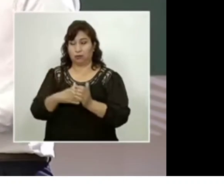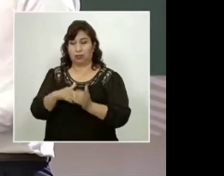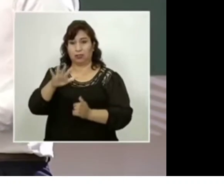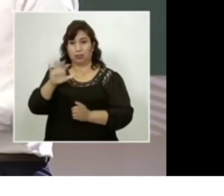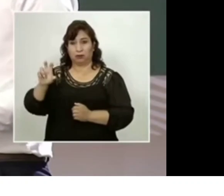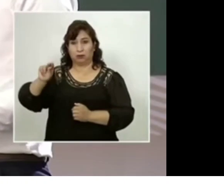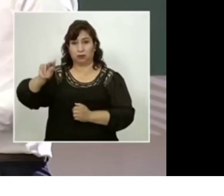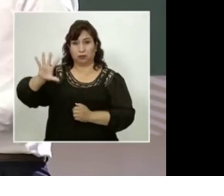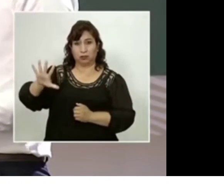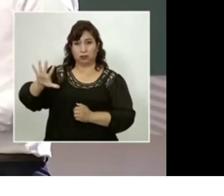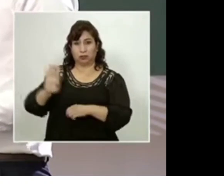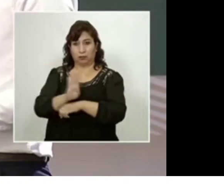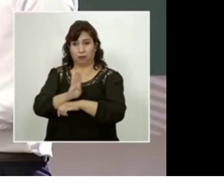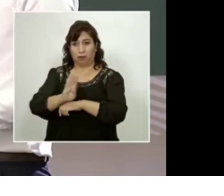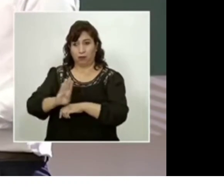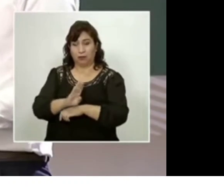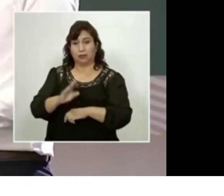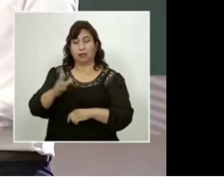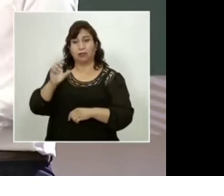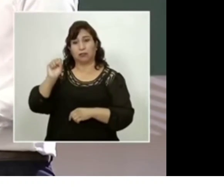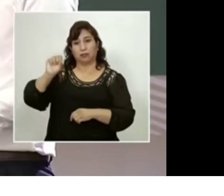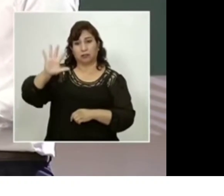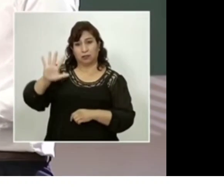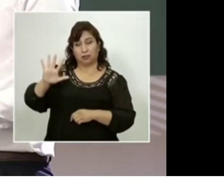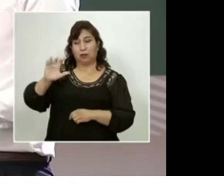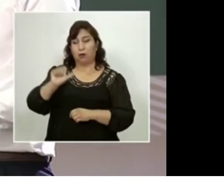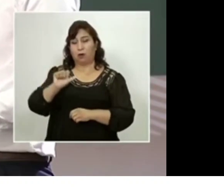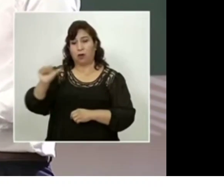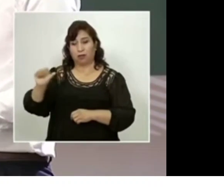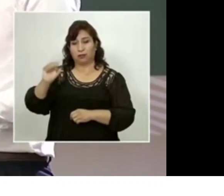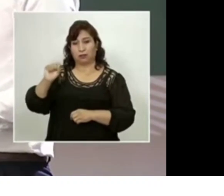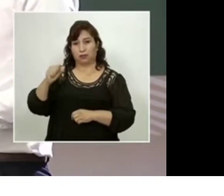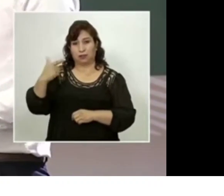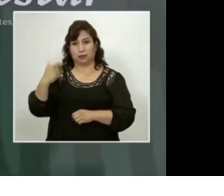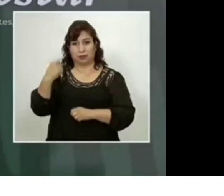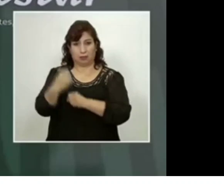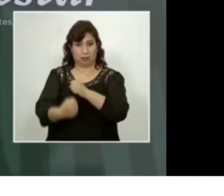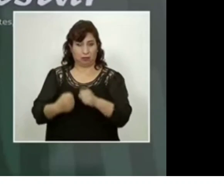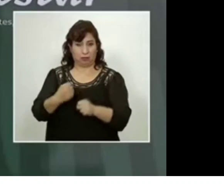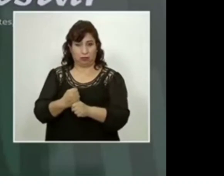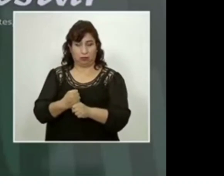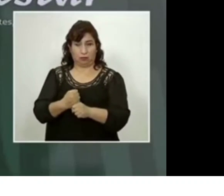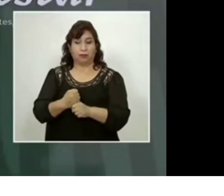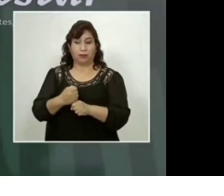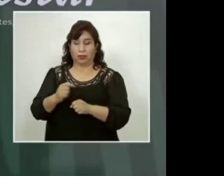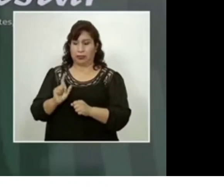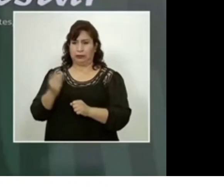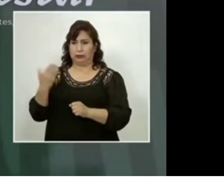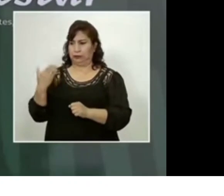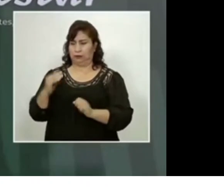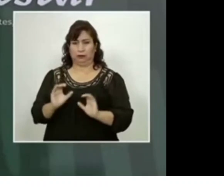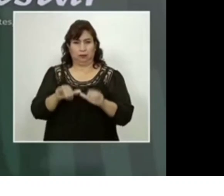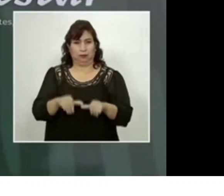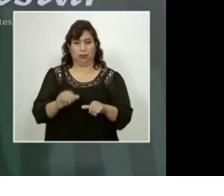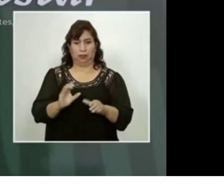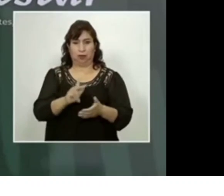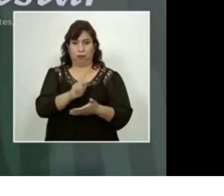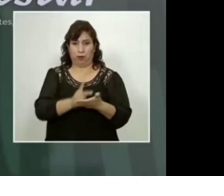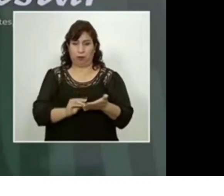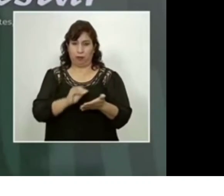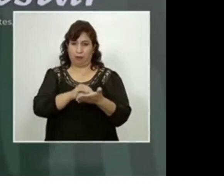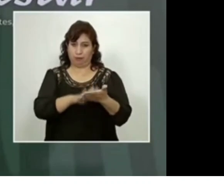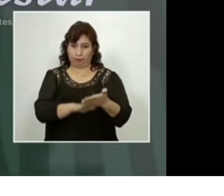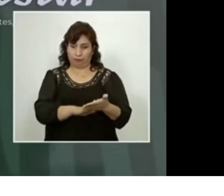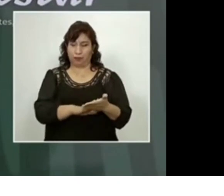12.585 son beneficiarios de 65 a 67 años recientemente incorporados al programa. El próximo